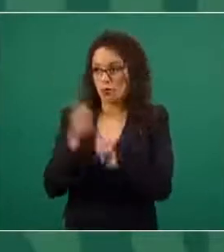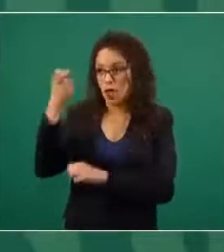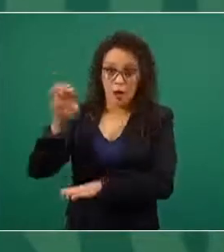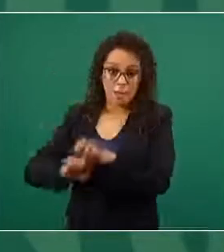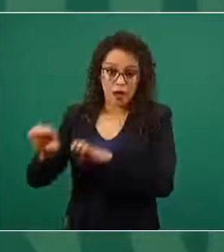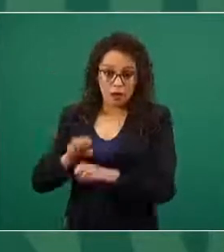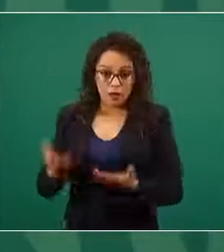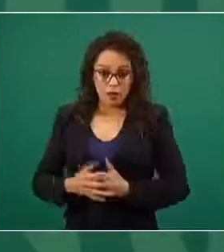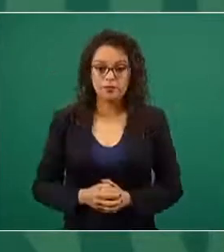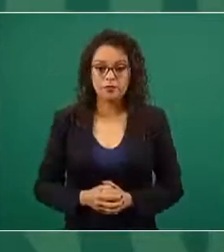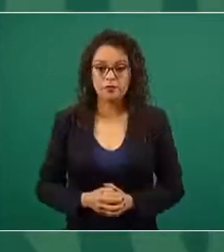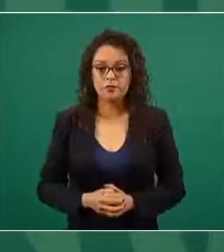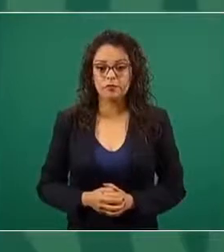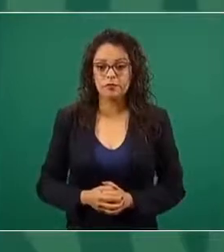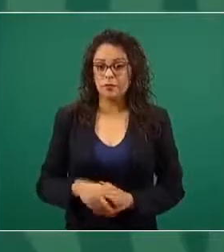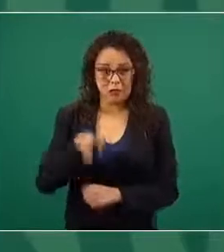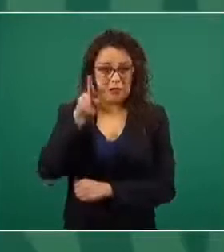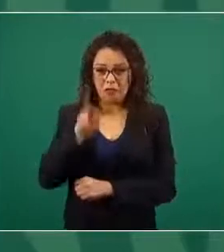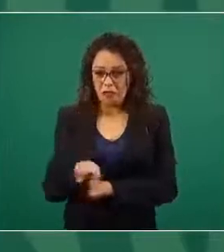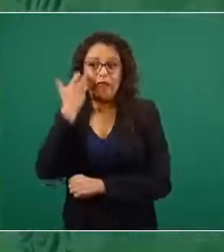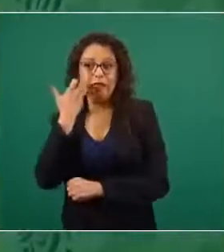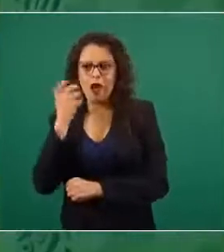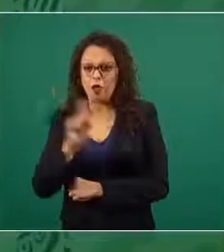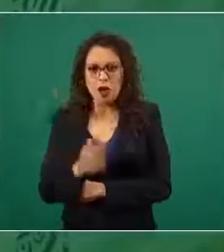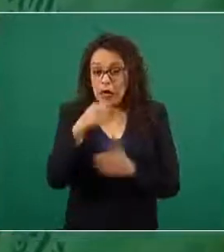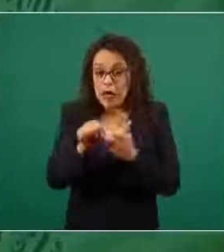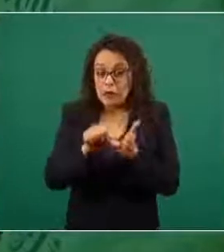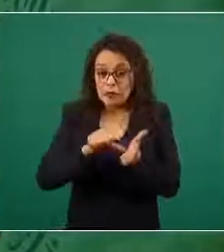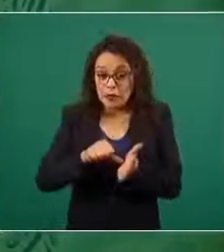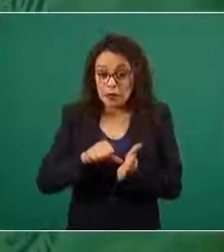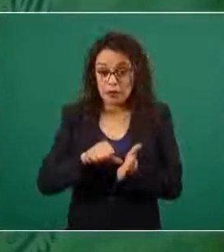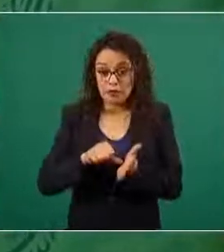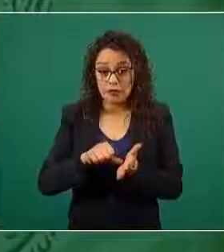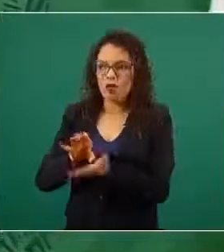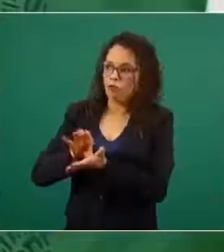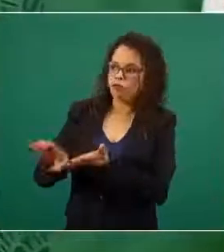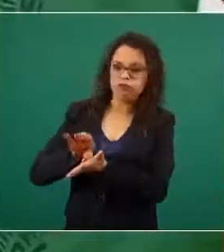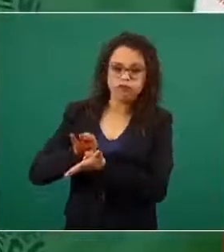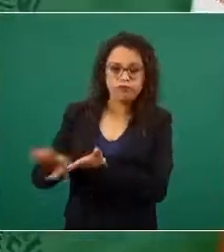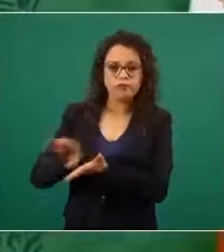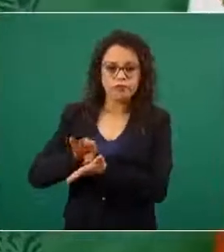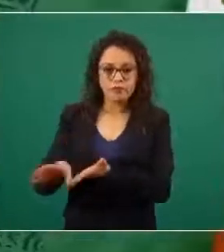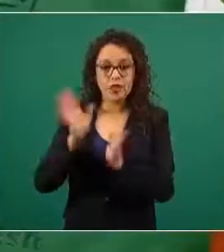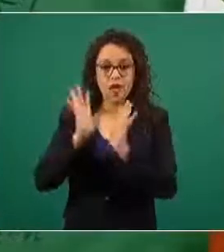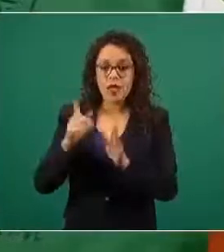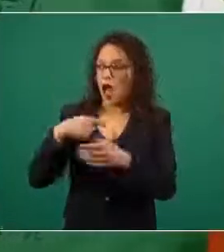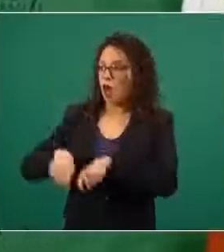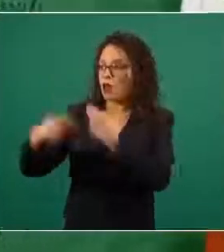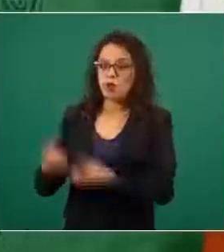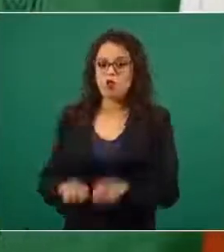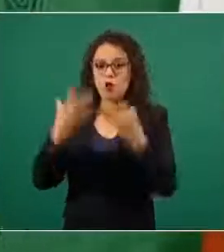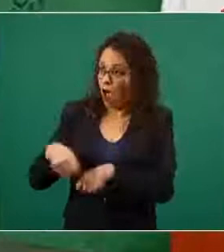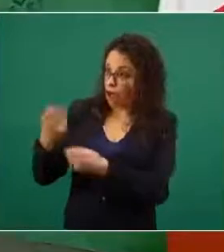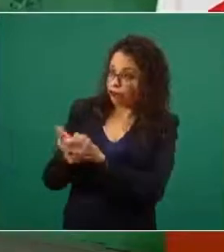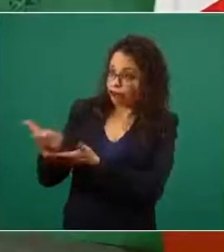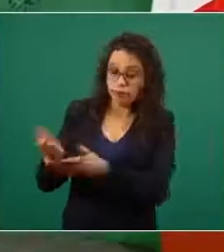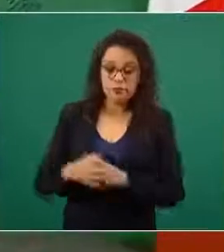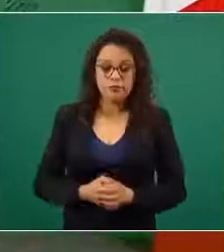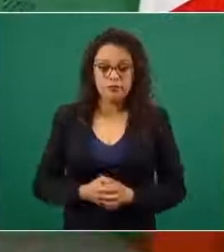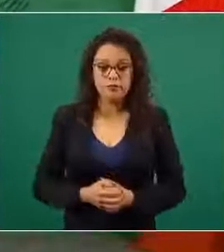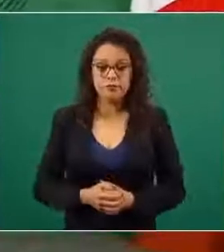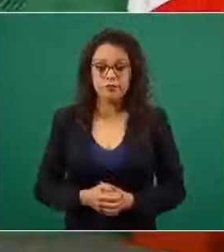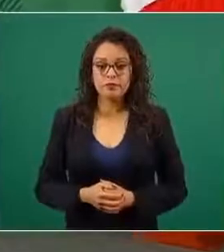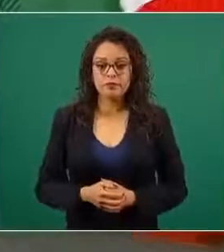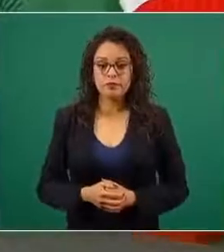farmacéutica. Llevamos, sin exagerar, 6 meses. Es más, otorgando anticipos. Ya hemos entregado 7,000 millones de pesos.